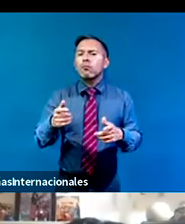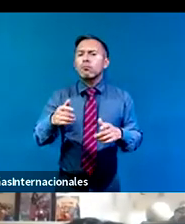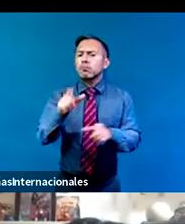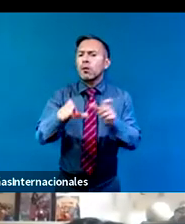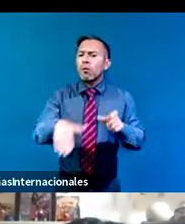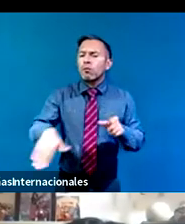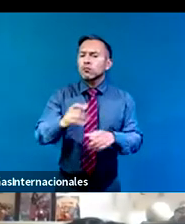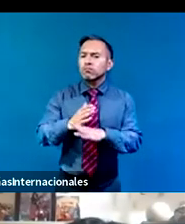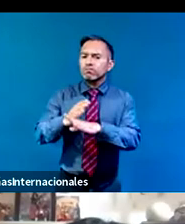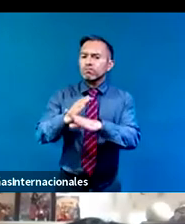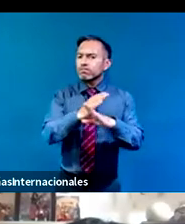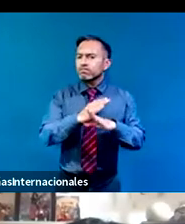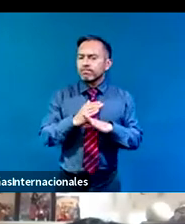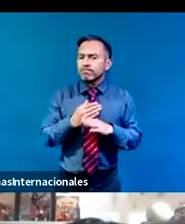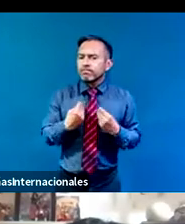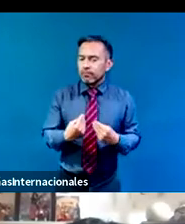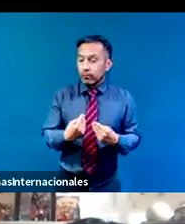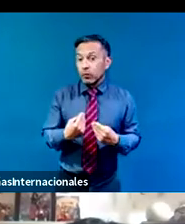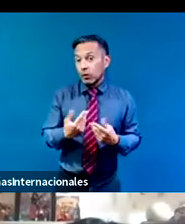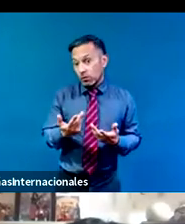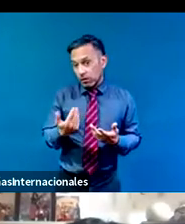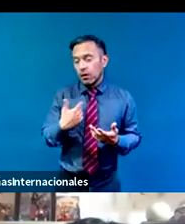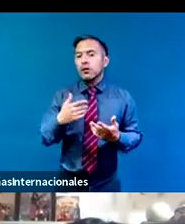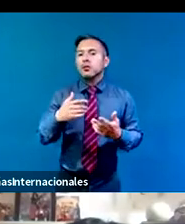justice? Ms. Mungarai, the floor is